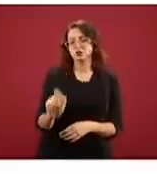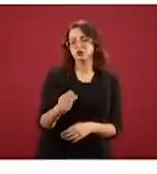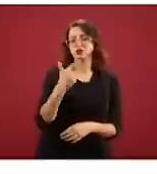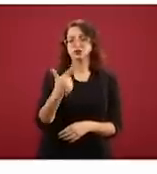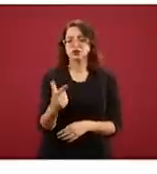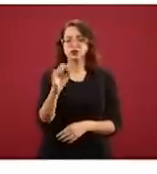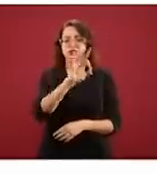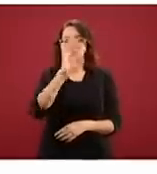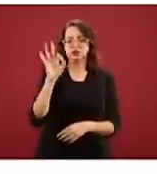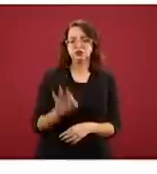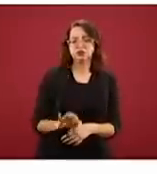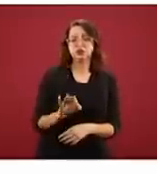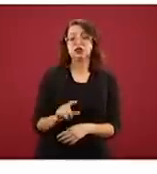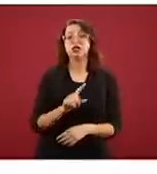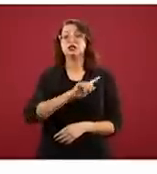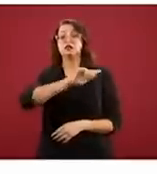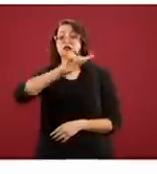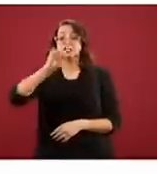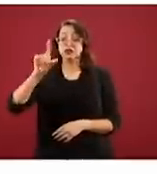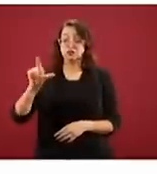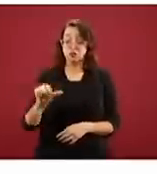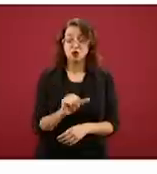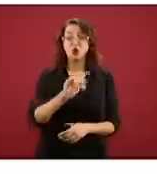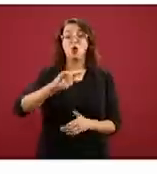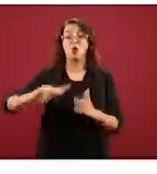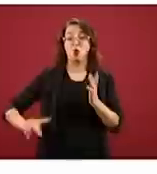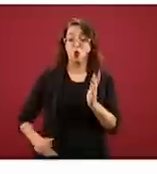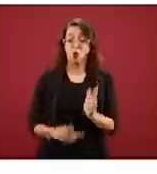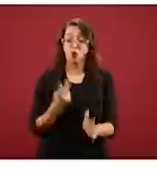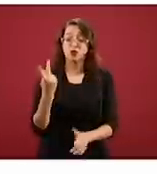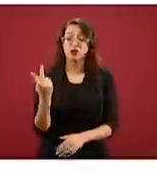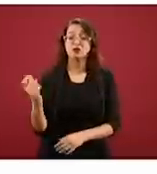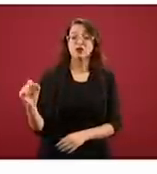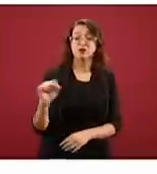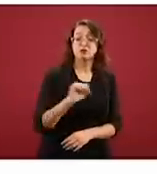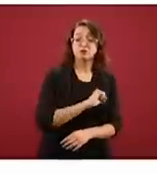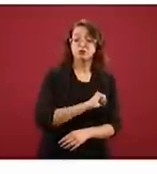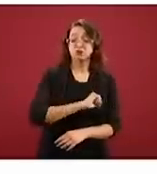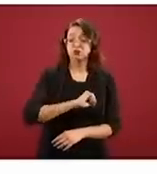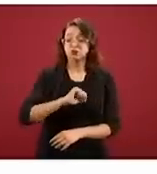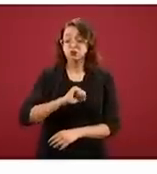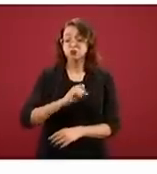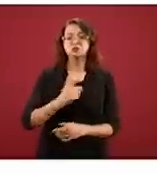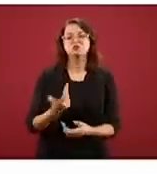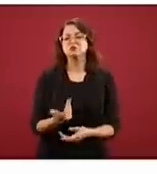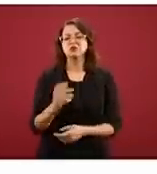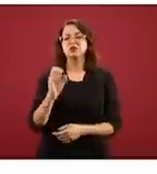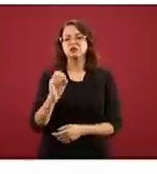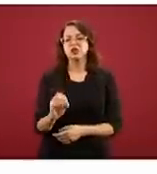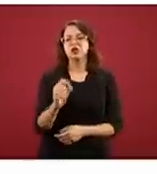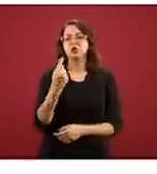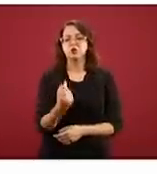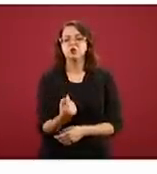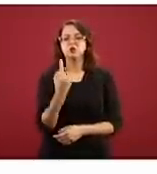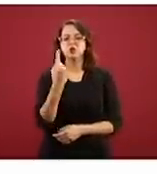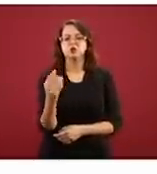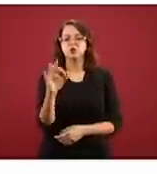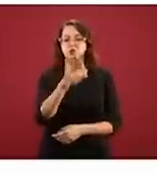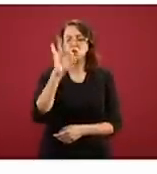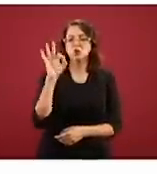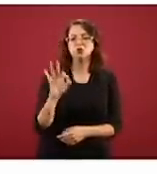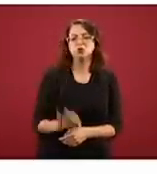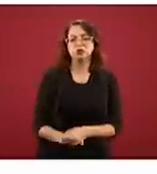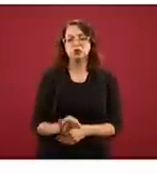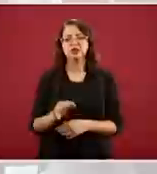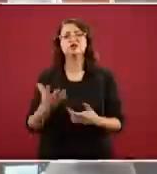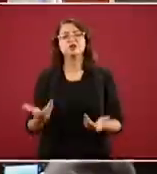0.7% y la tendencia de crecimiento el 2019 es 0.1%. Por eso